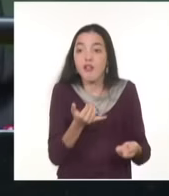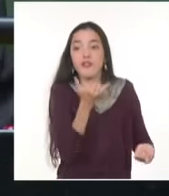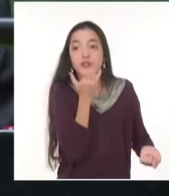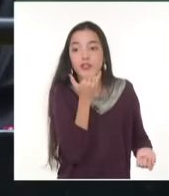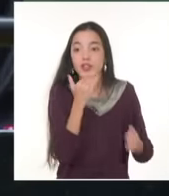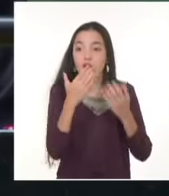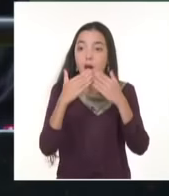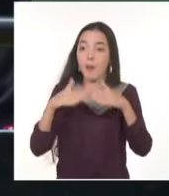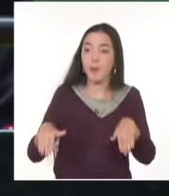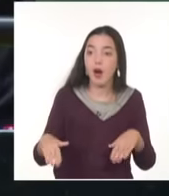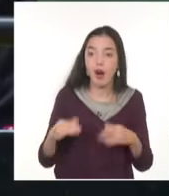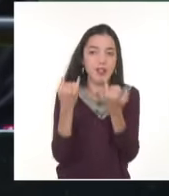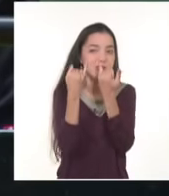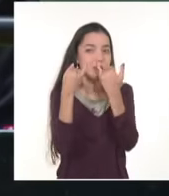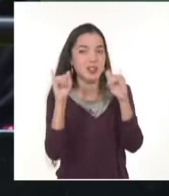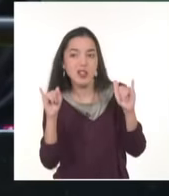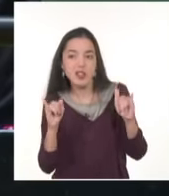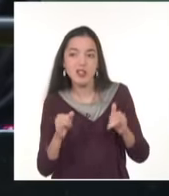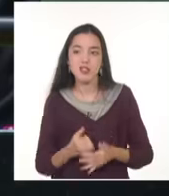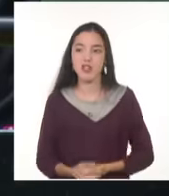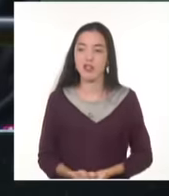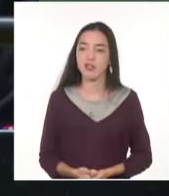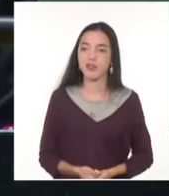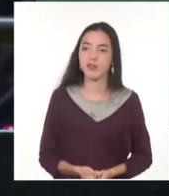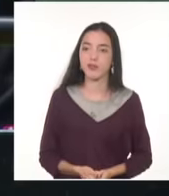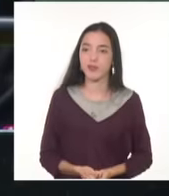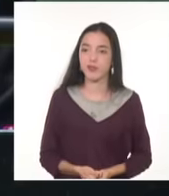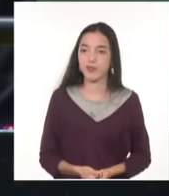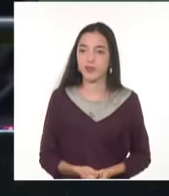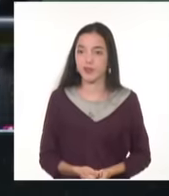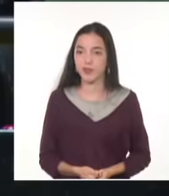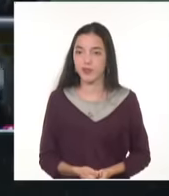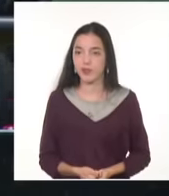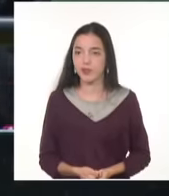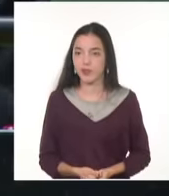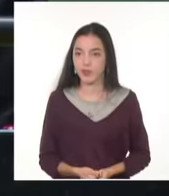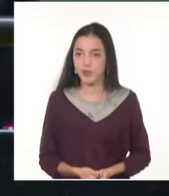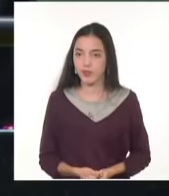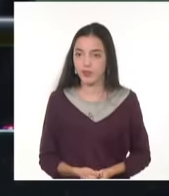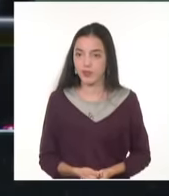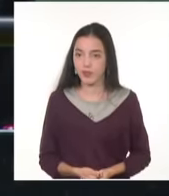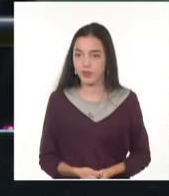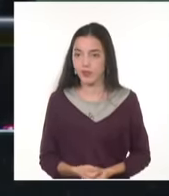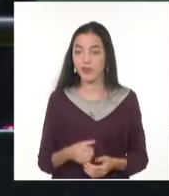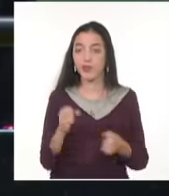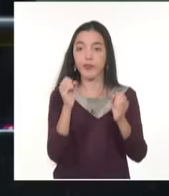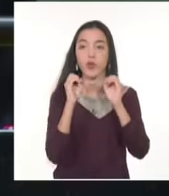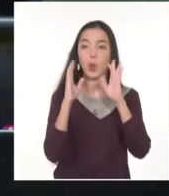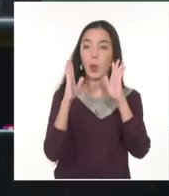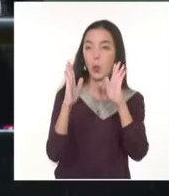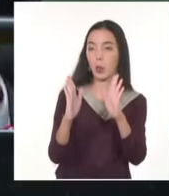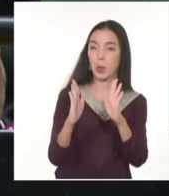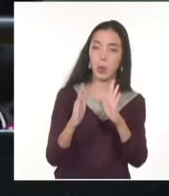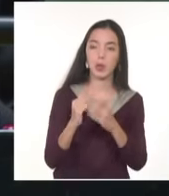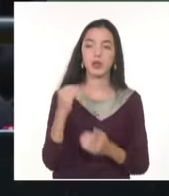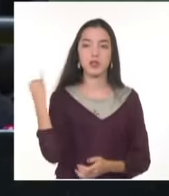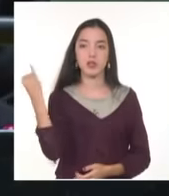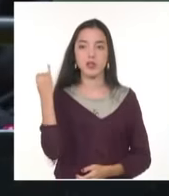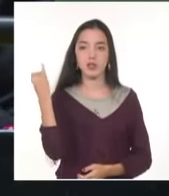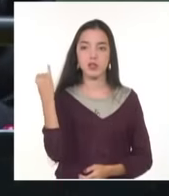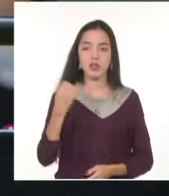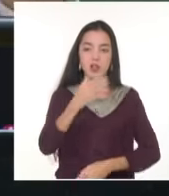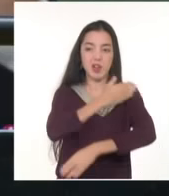y la soberanía de los Estados. Un orden internacional sin